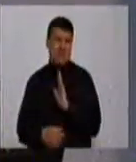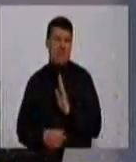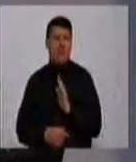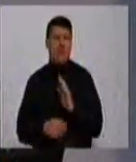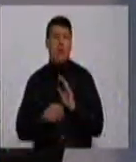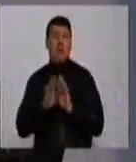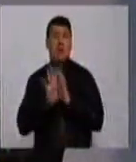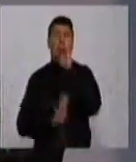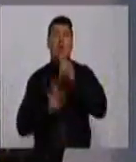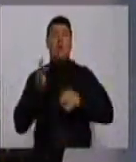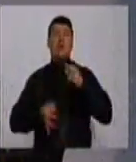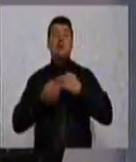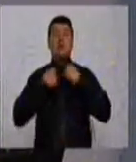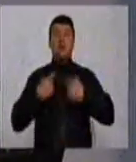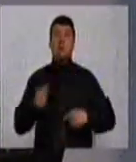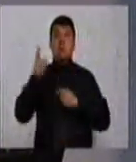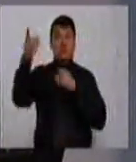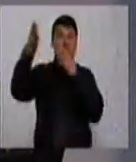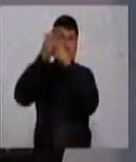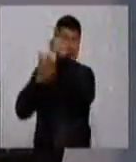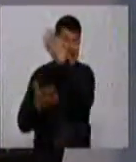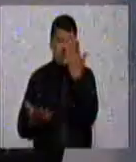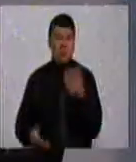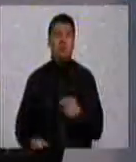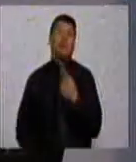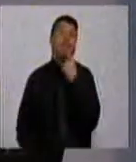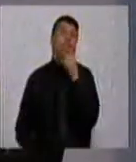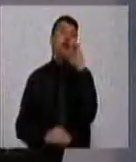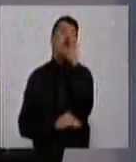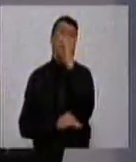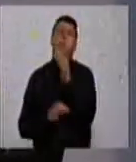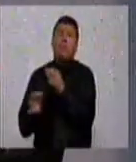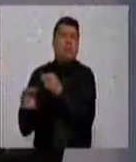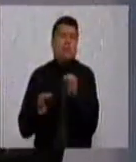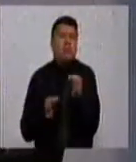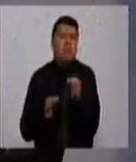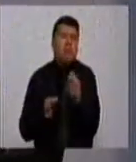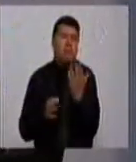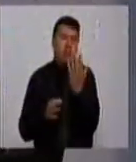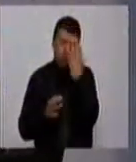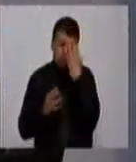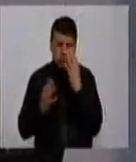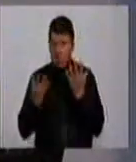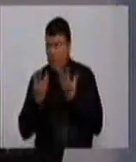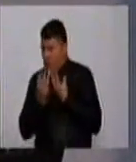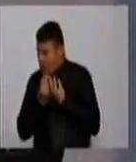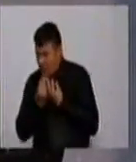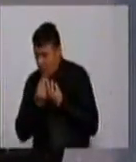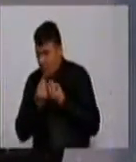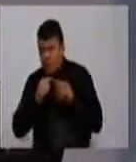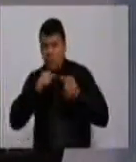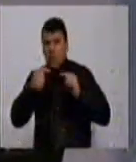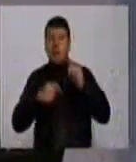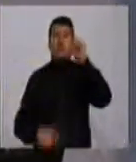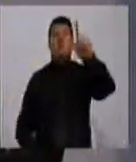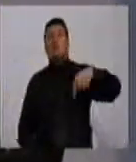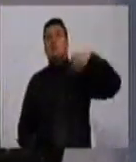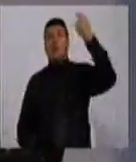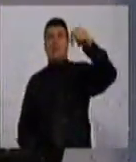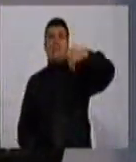Corte Suprema de Justicia, pues lo que hay que decirles a los colombianos es que hemos acordado con la mesa directiva que el debate se realizará el